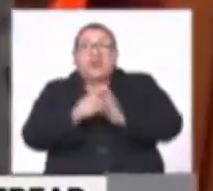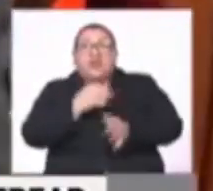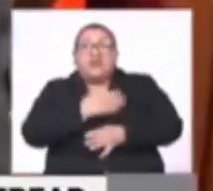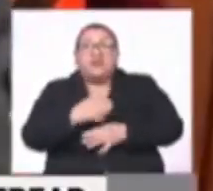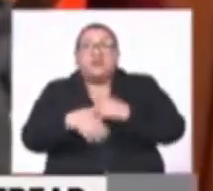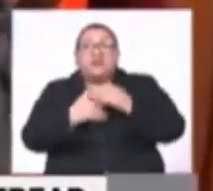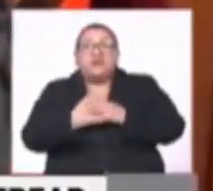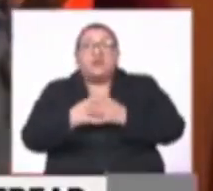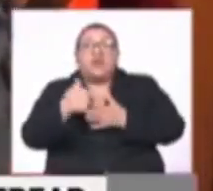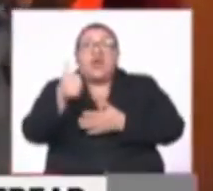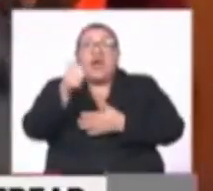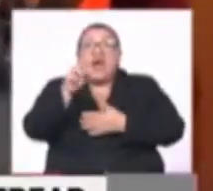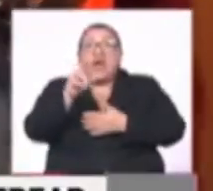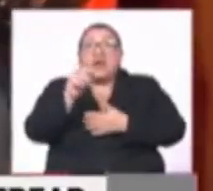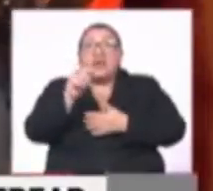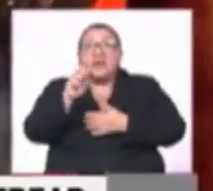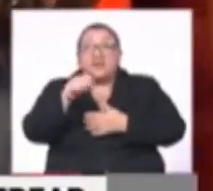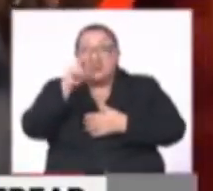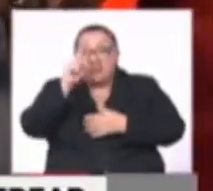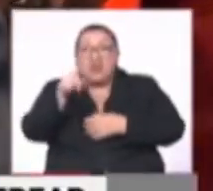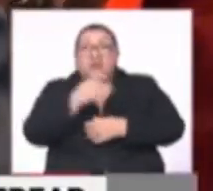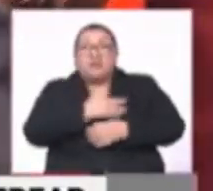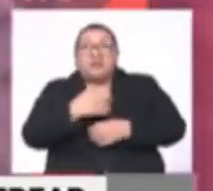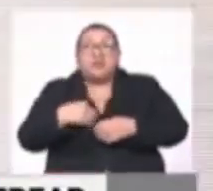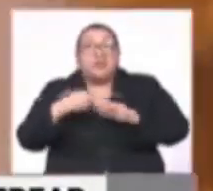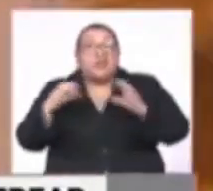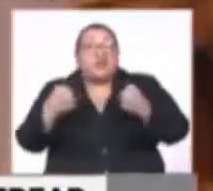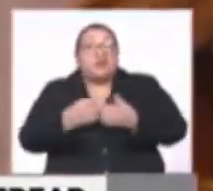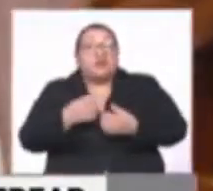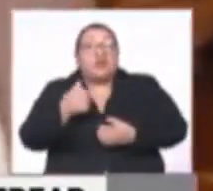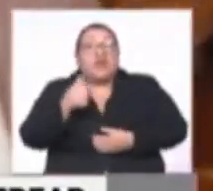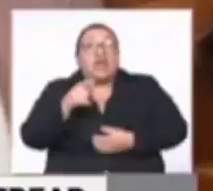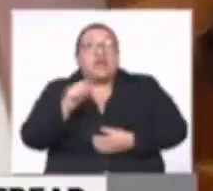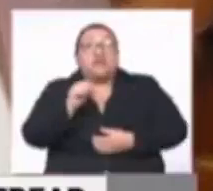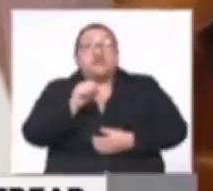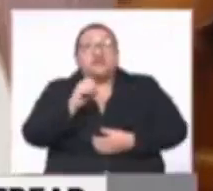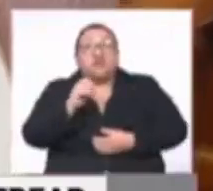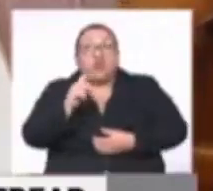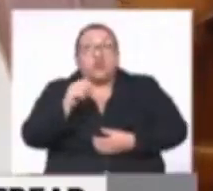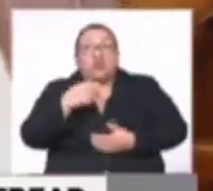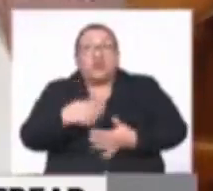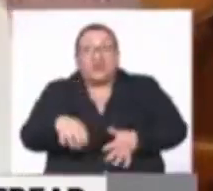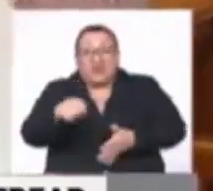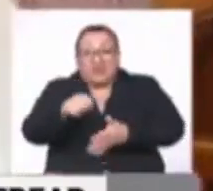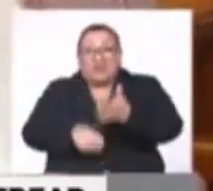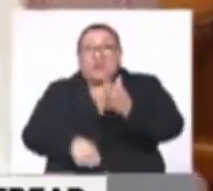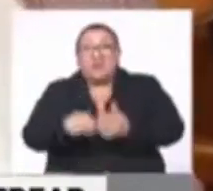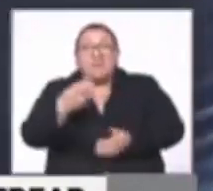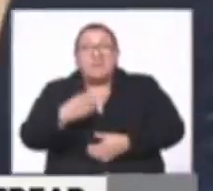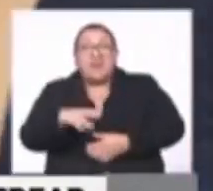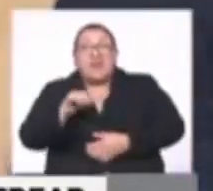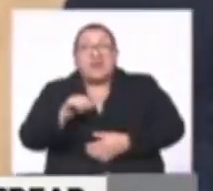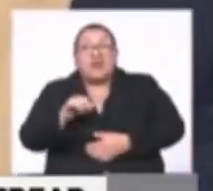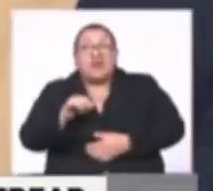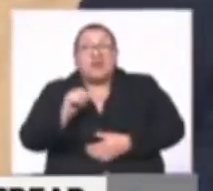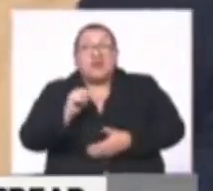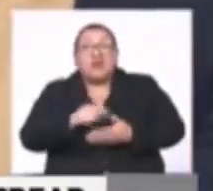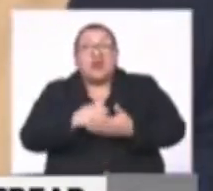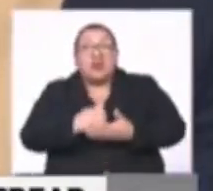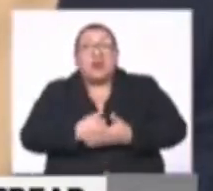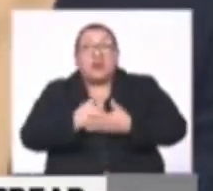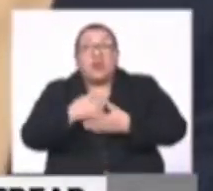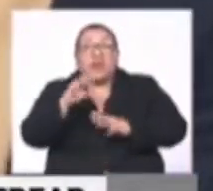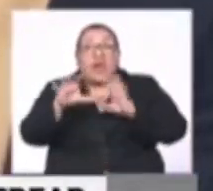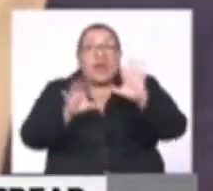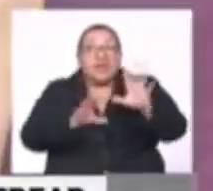de las artes en el país. El presidente del Parlamento, Alejandro Soto Reyes, firmó este miércoles la autógrafa de ley que beneficia a